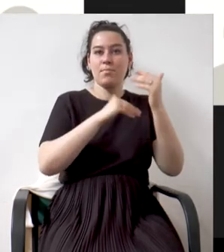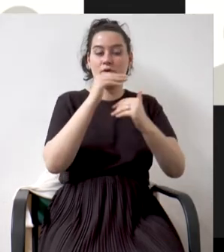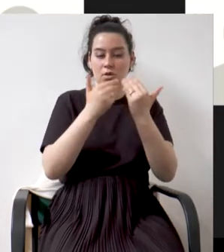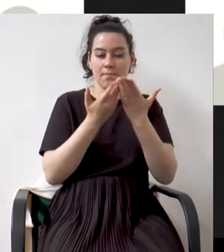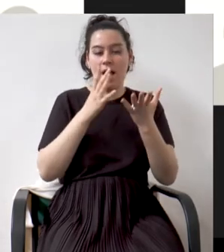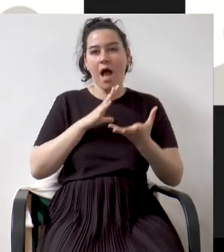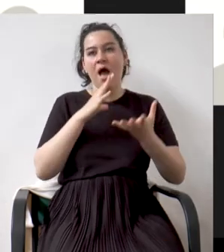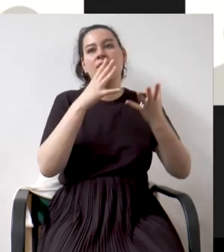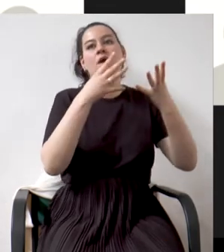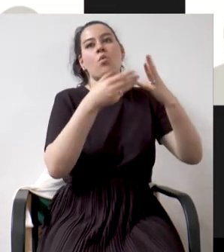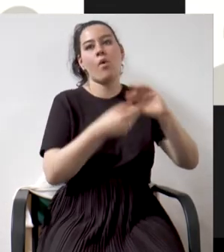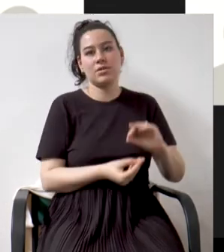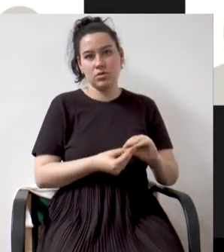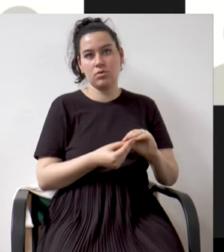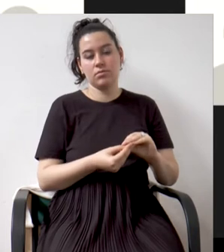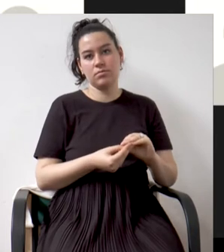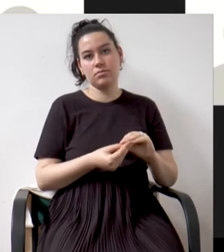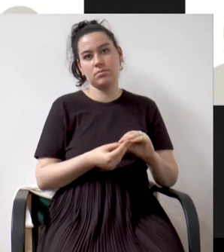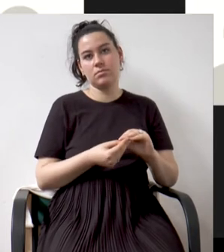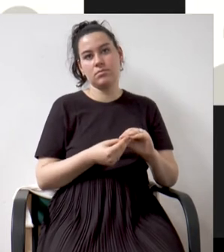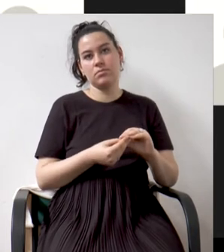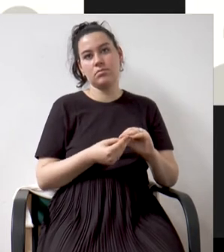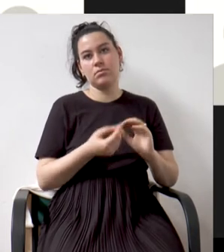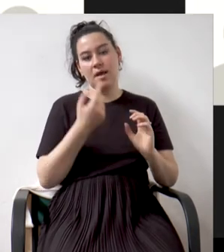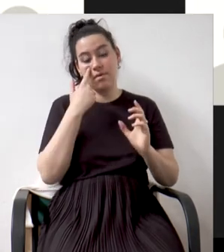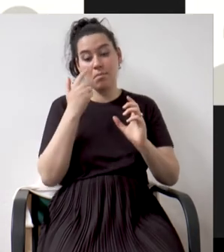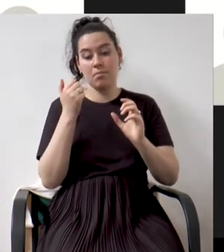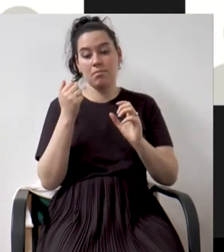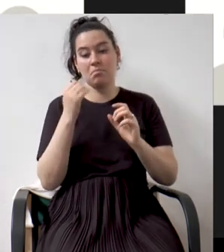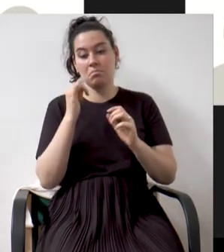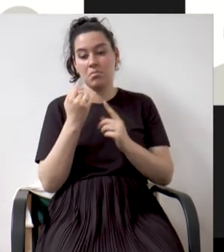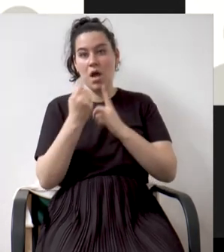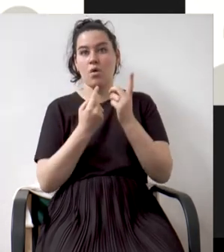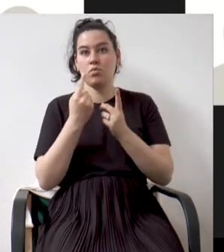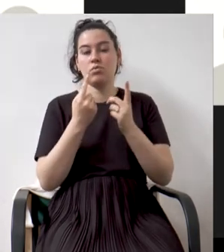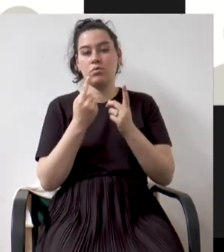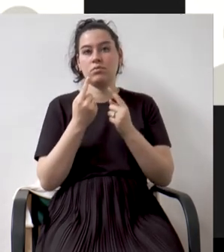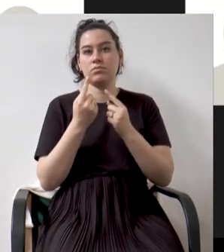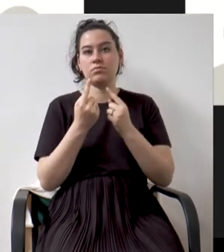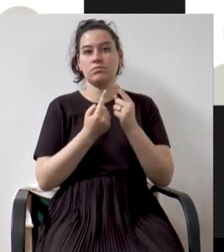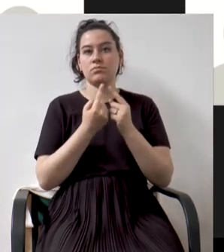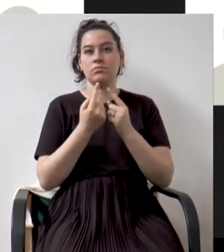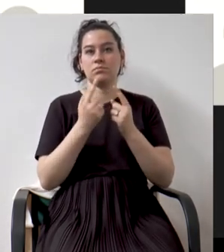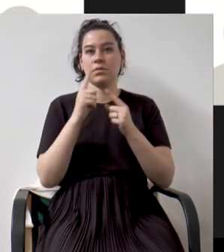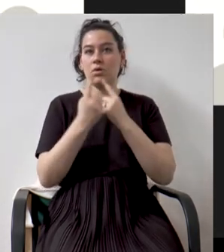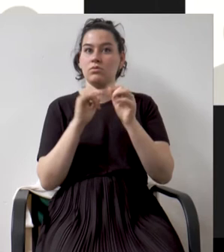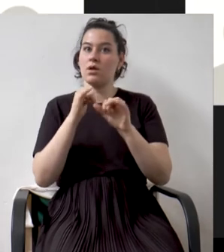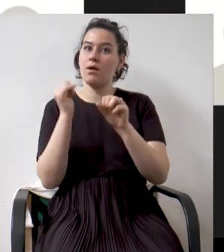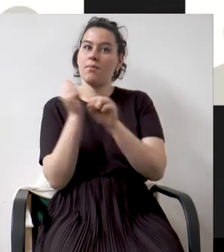adecuación a la ordenanza que se aprobó, a la ordenanza de los departamentos de los centros regionales, que se aprobó en diciembre